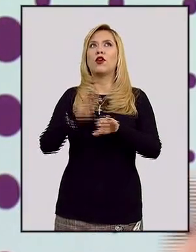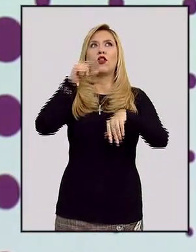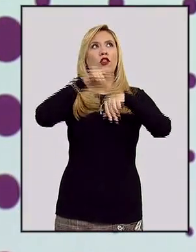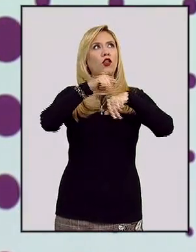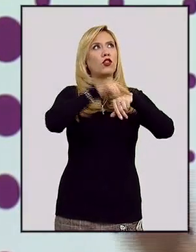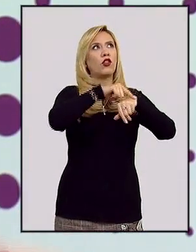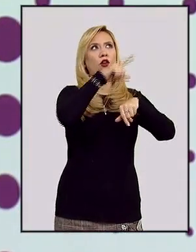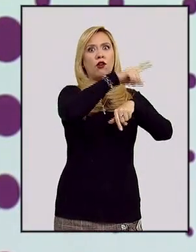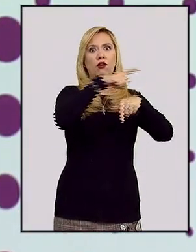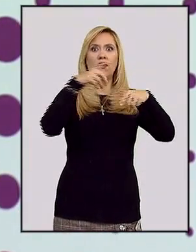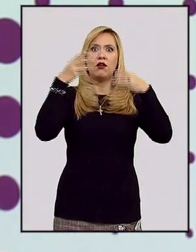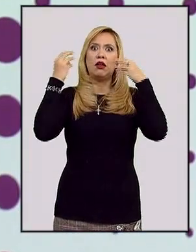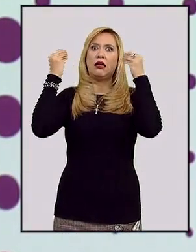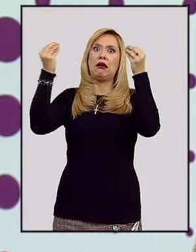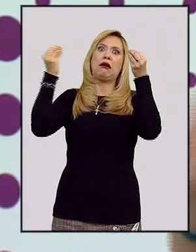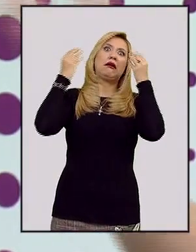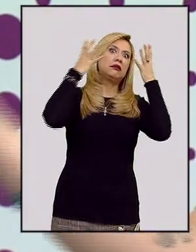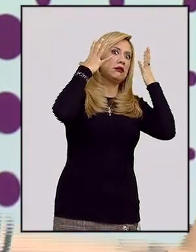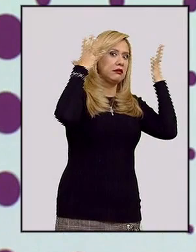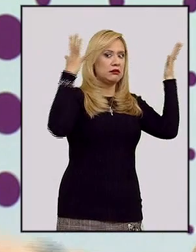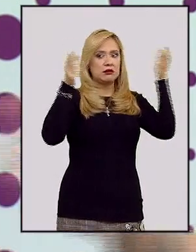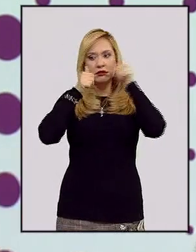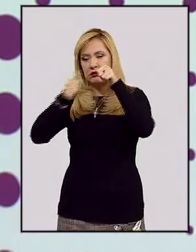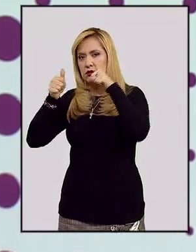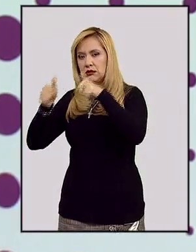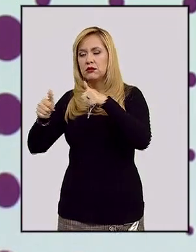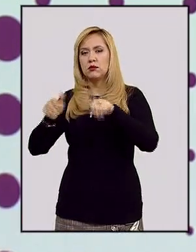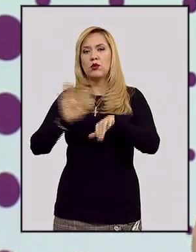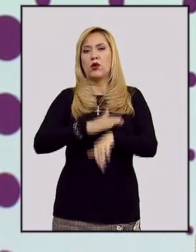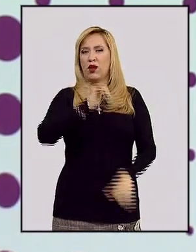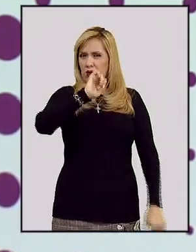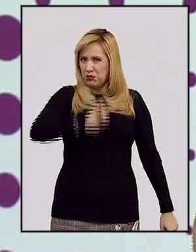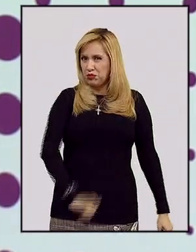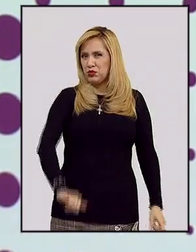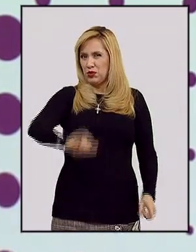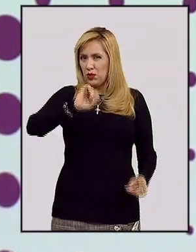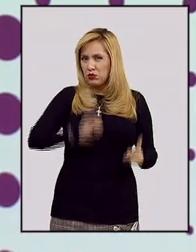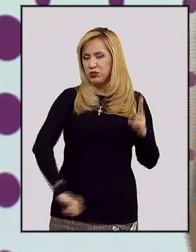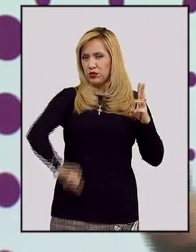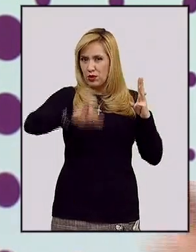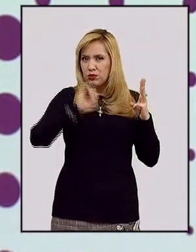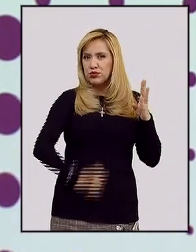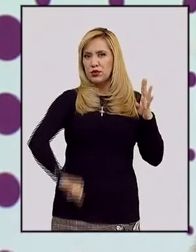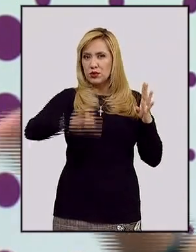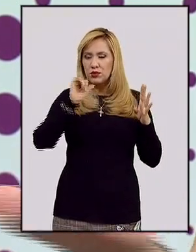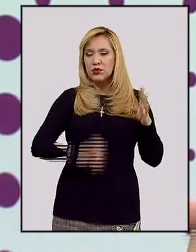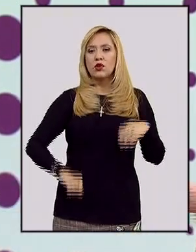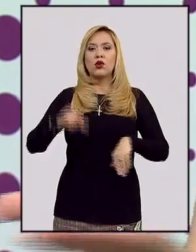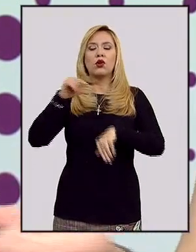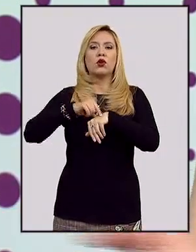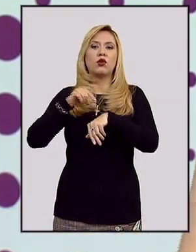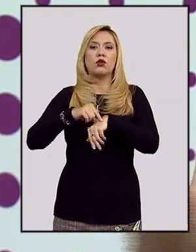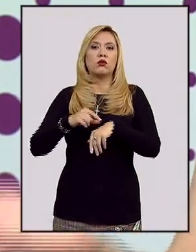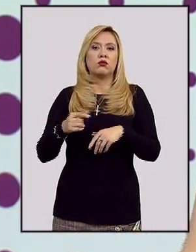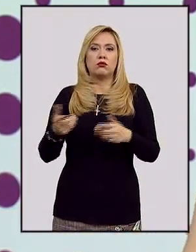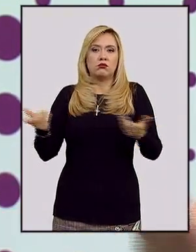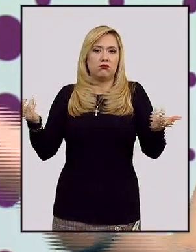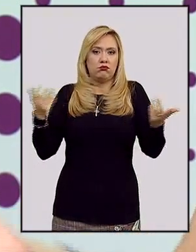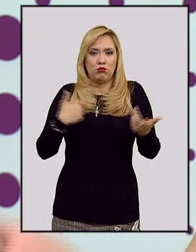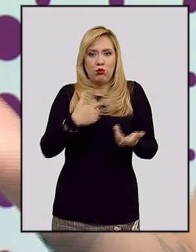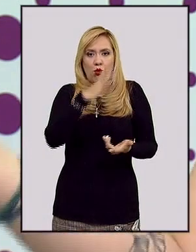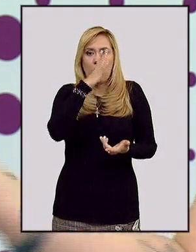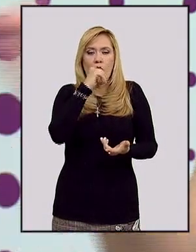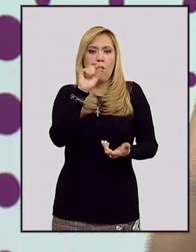médicos, digo, porque al final del día todo este tema de las cesáreas, claro, pasa por una cuestión de que, bueno, pues los médicos no pueden